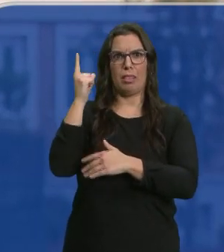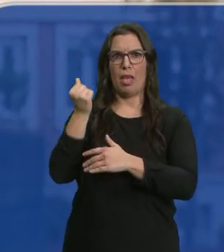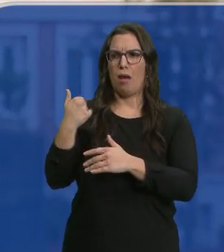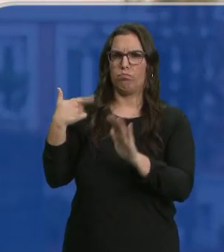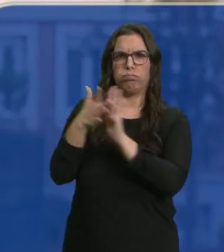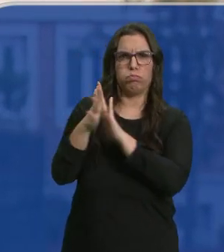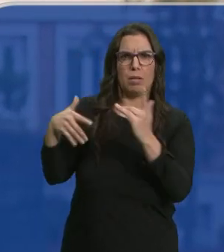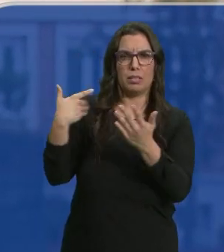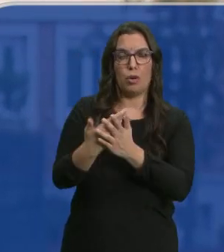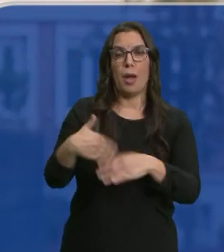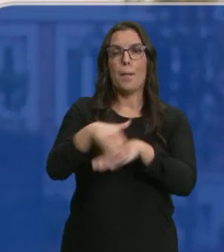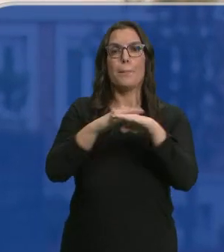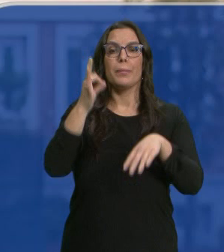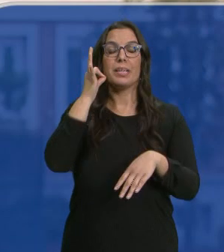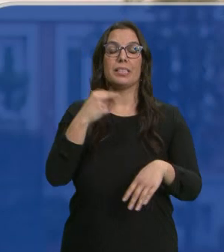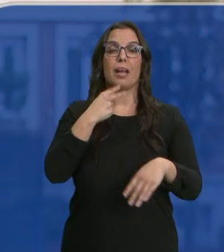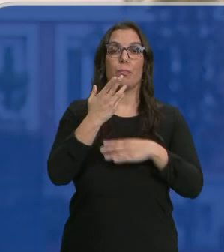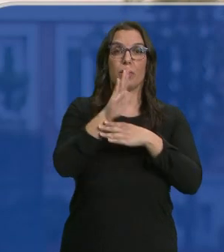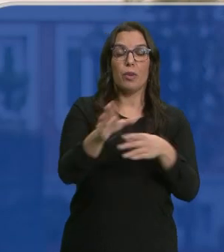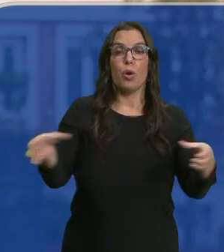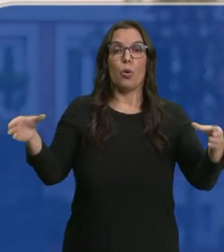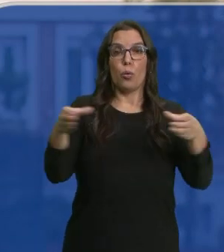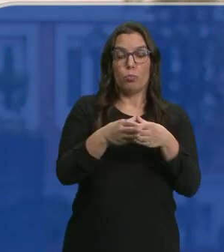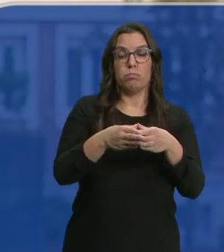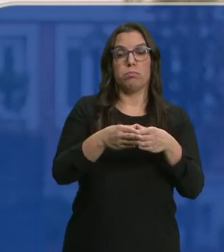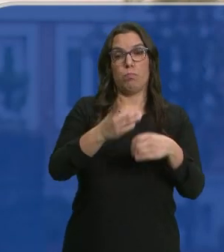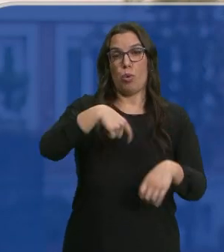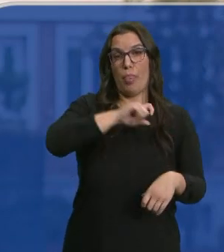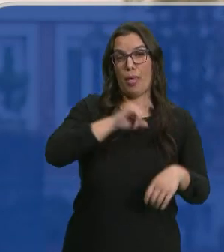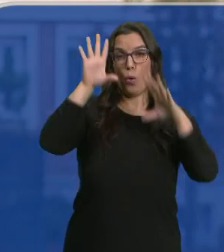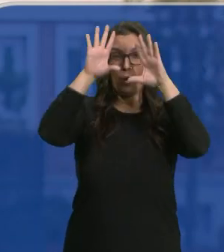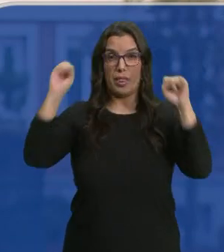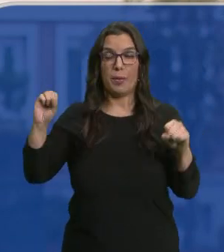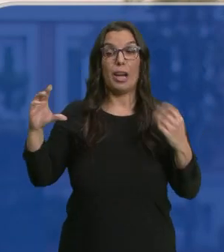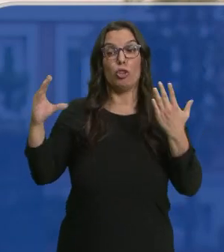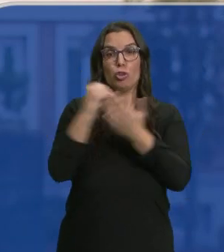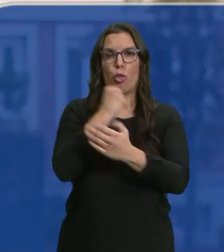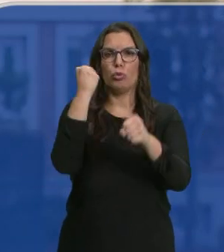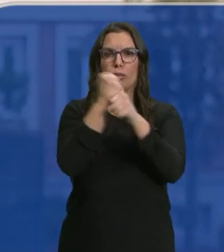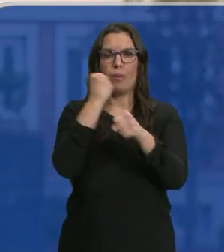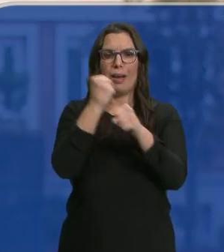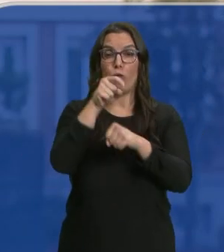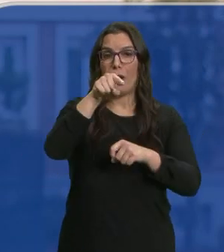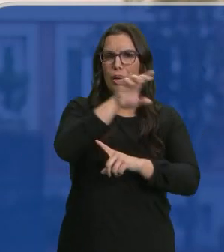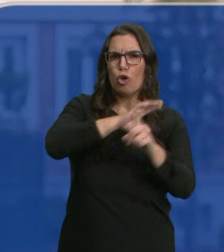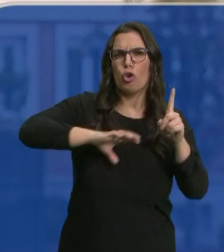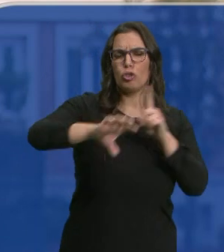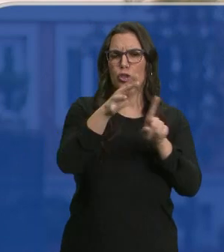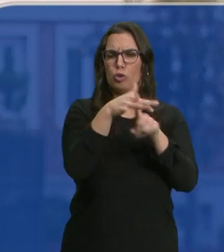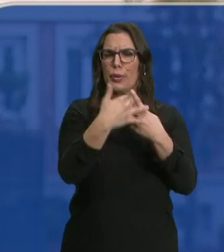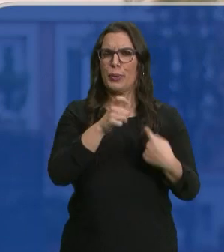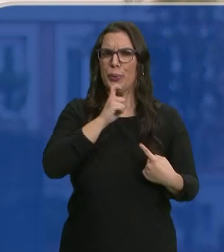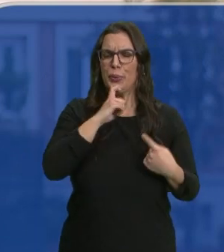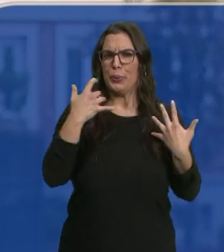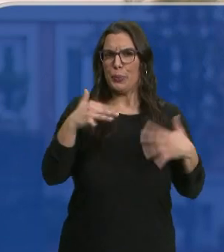momento. La ministra portavoz dice que los cuerpos y fuerzas de seguridad del Estado están trabajando en un contexto muy complicado y que